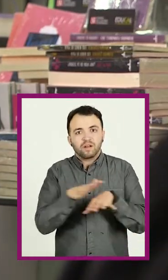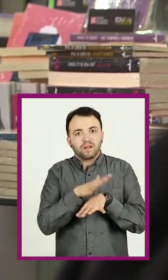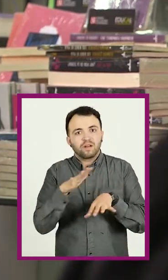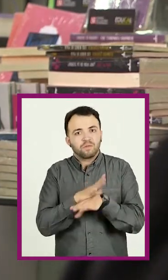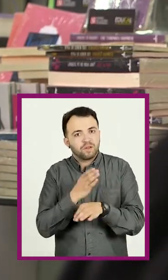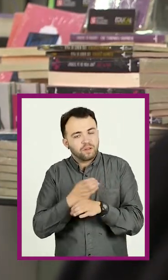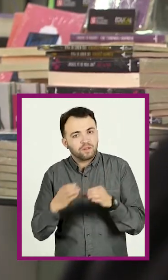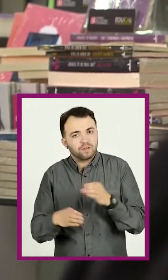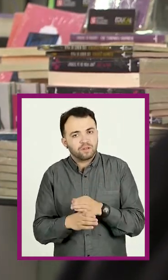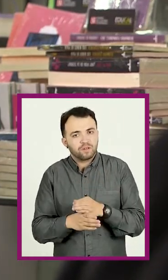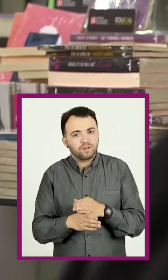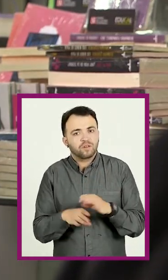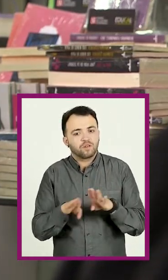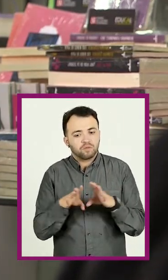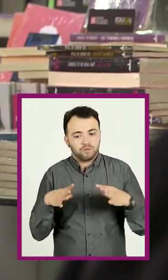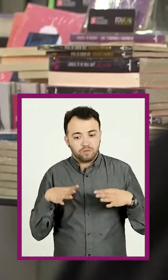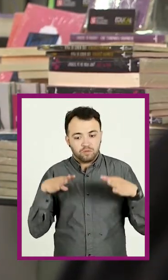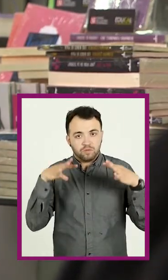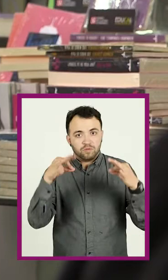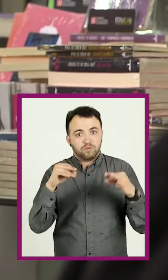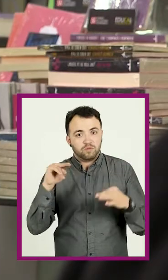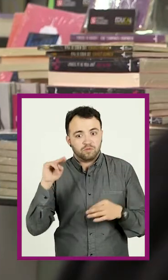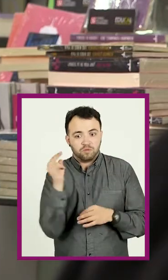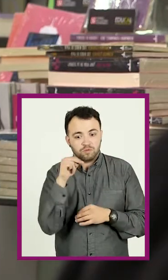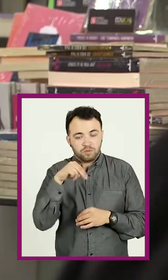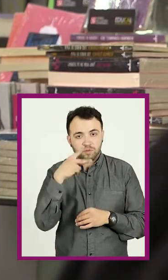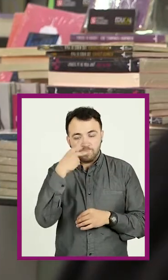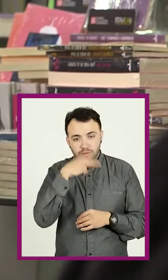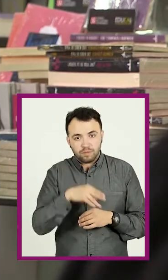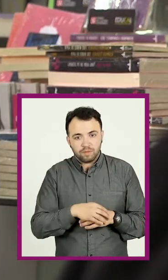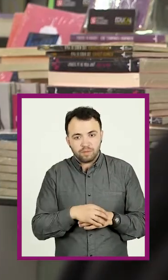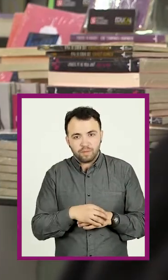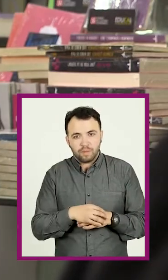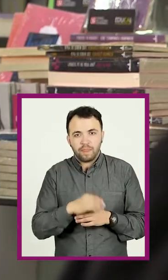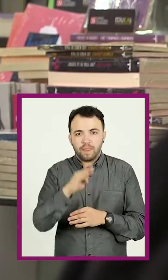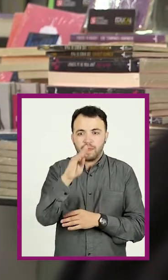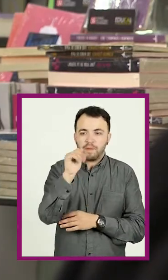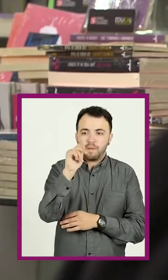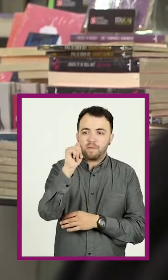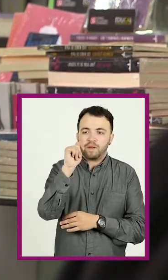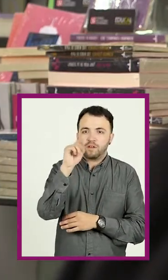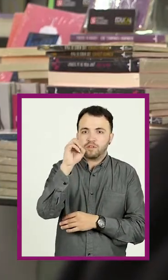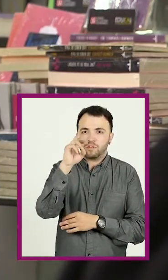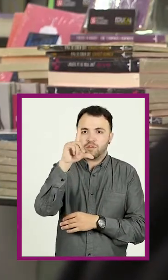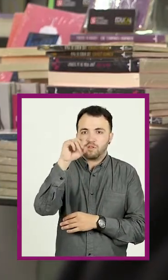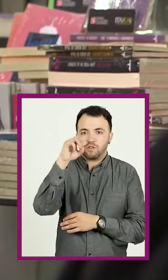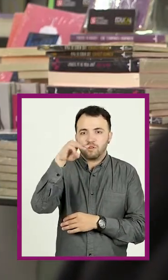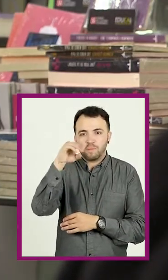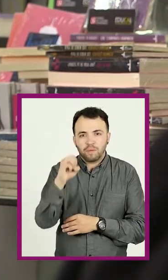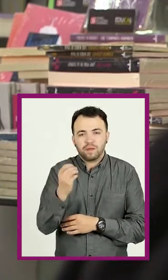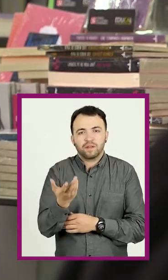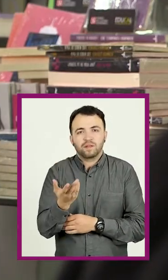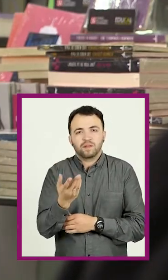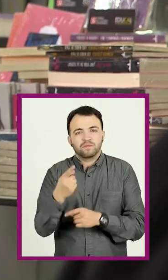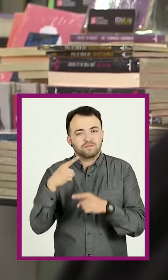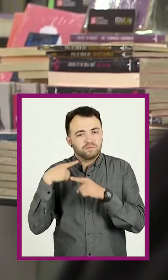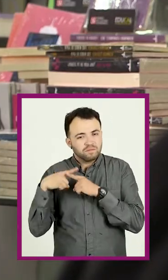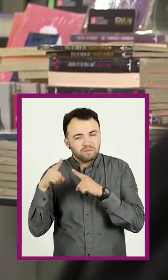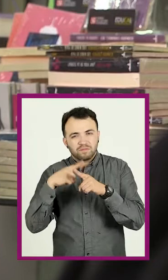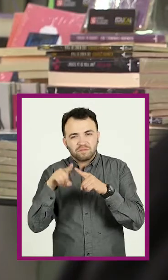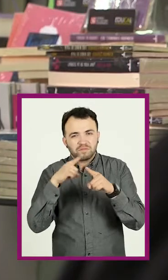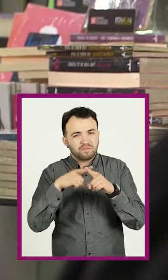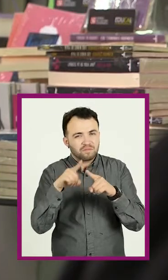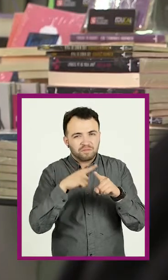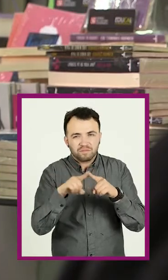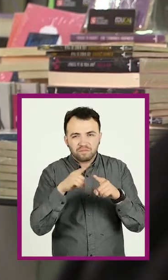fundador de nuestra Universidad de México, como Bartolomé Las Casas, como Vitoria, que desde